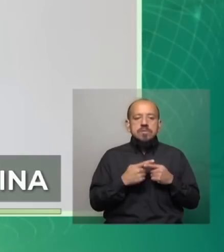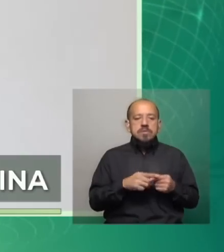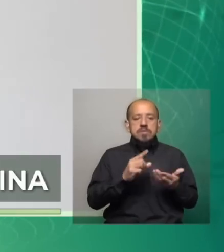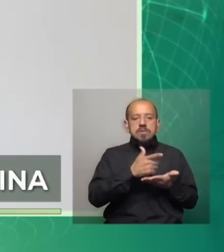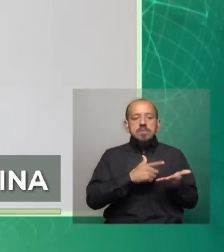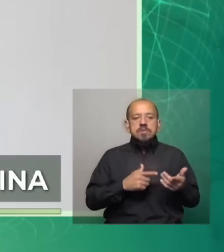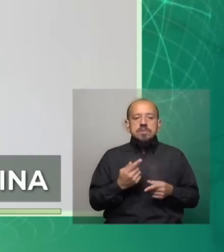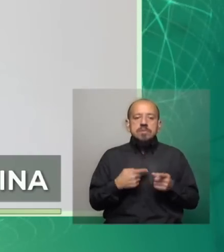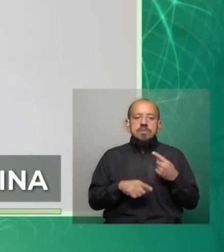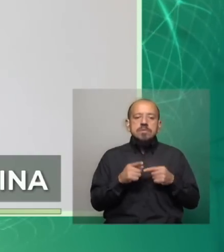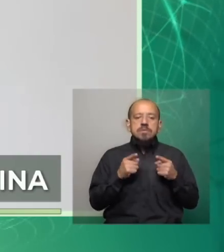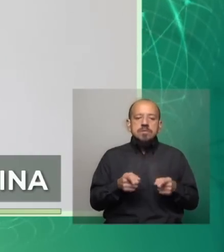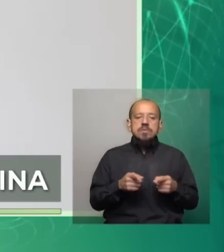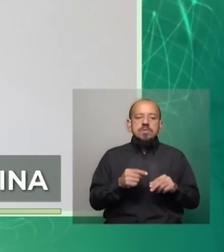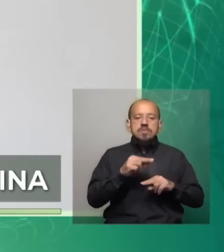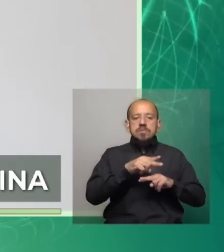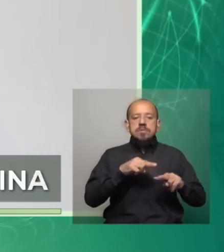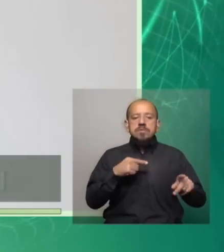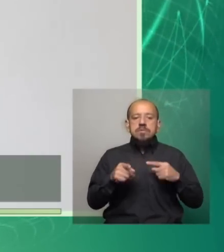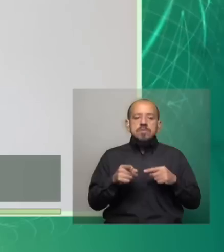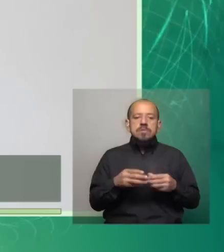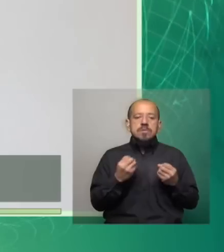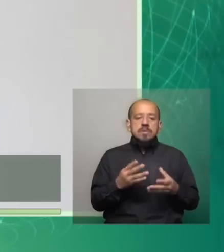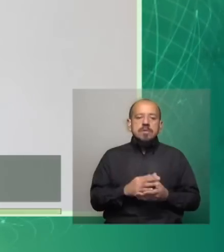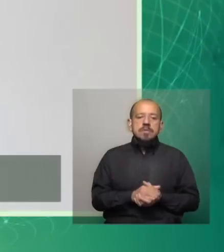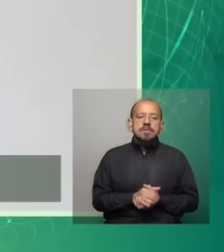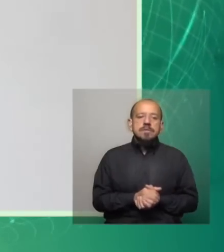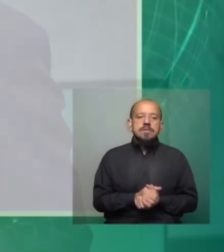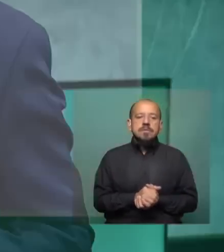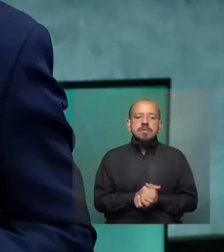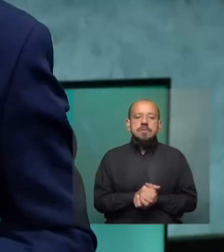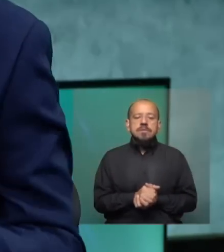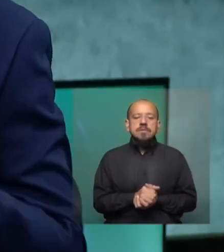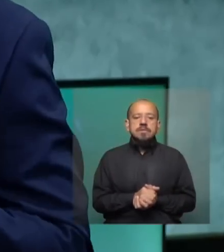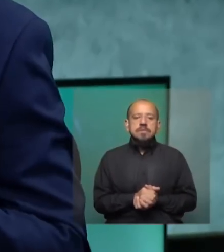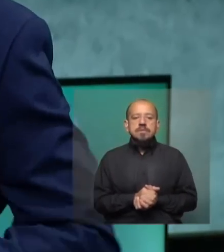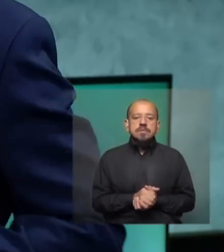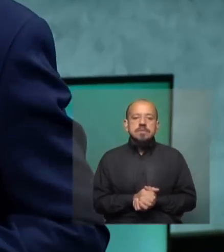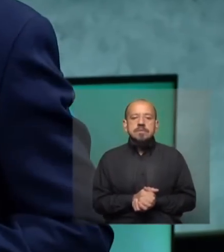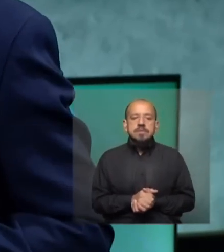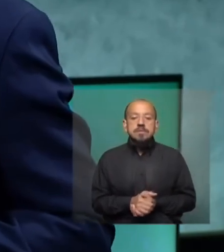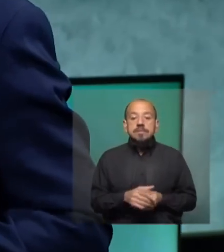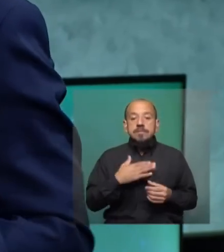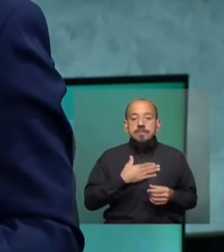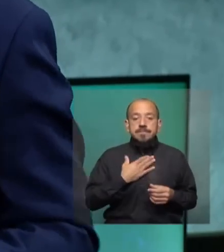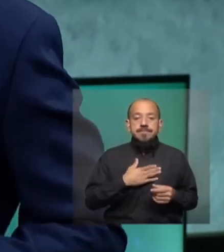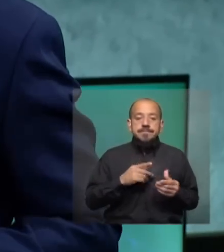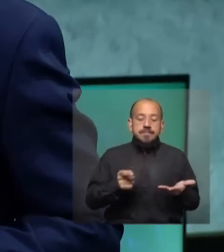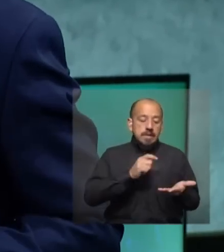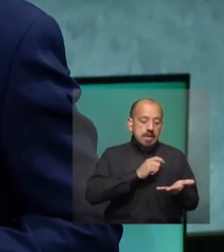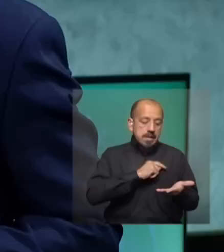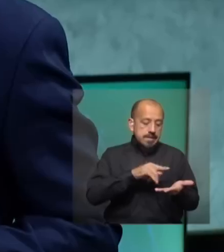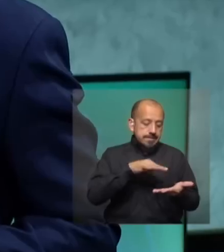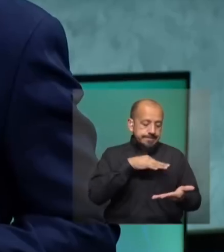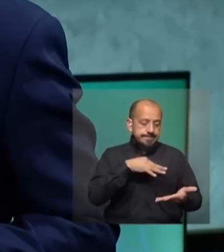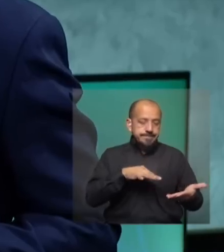Así que eso es oro y el porqué de esta revista el placer de volver a leer en papel este tipo de